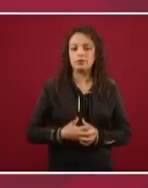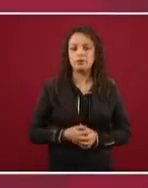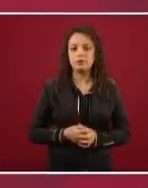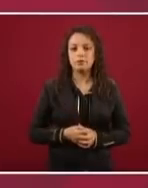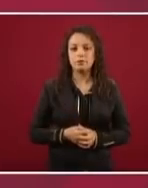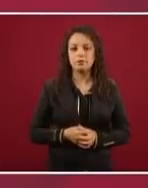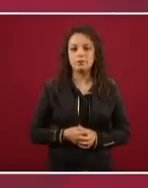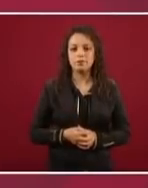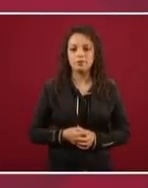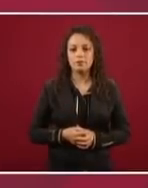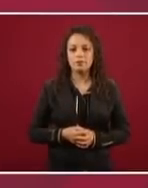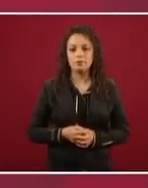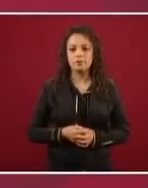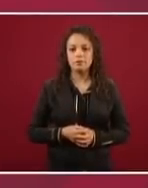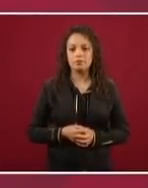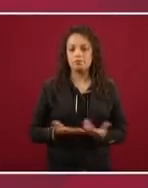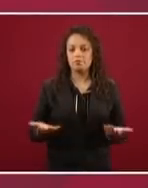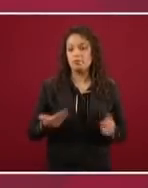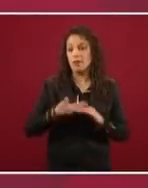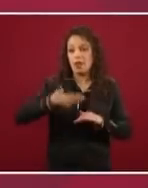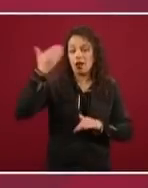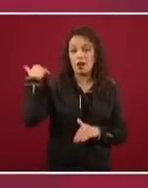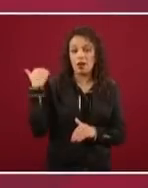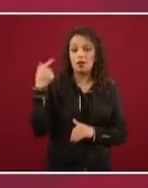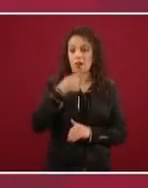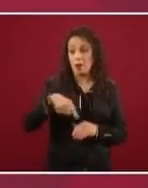ni siquiera se hablaba de corrupción